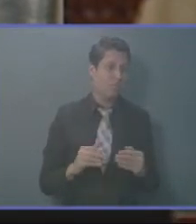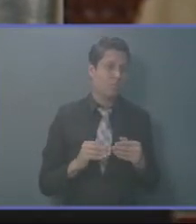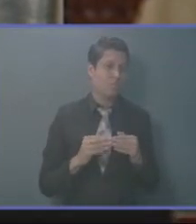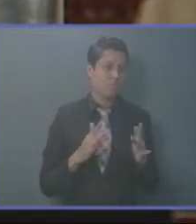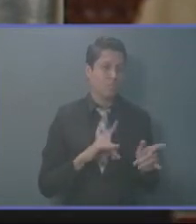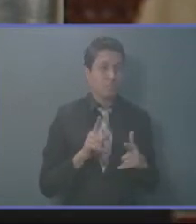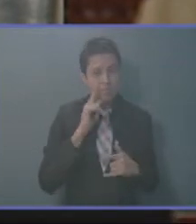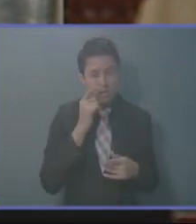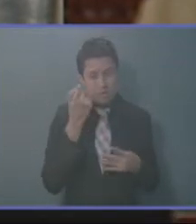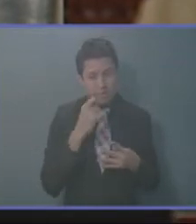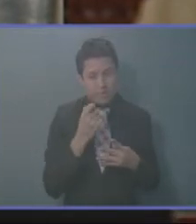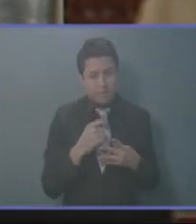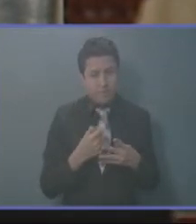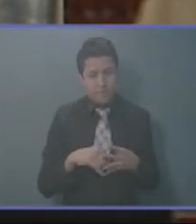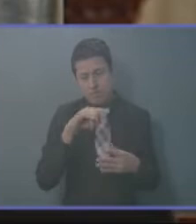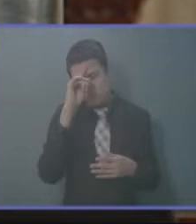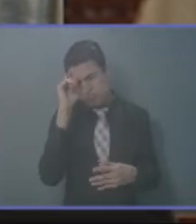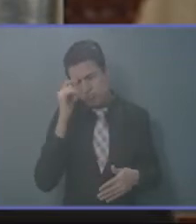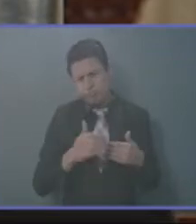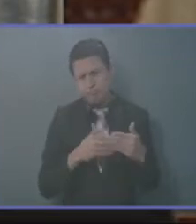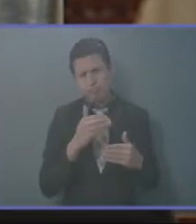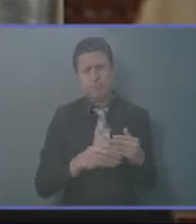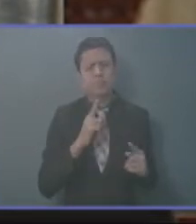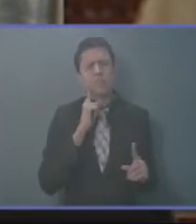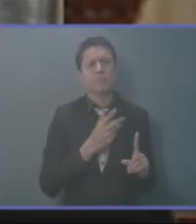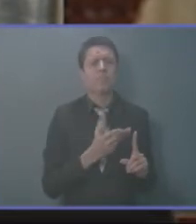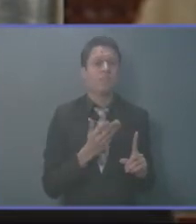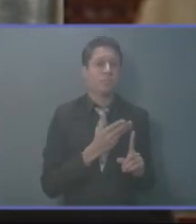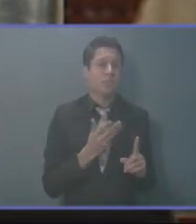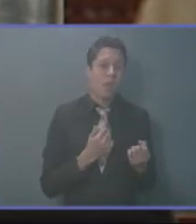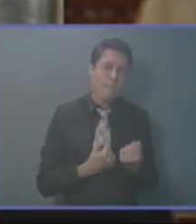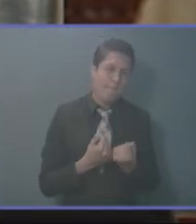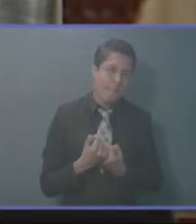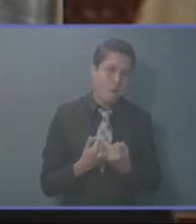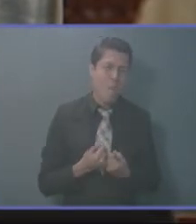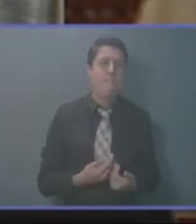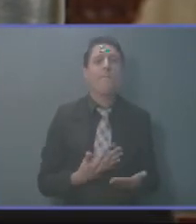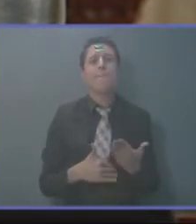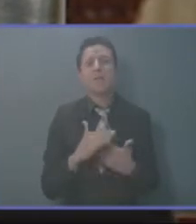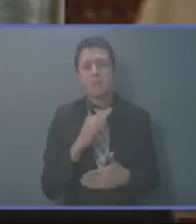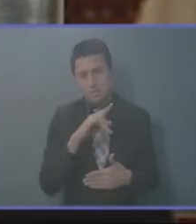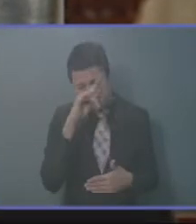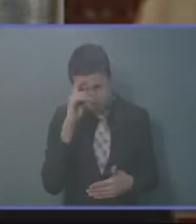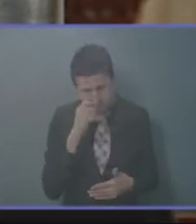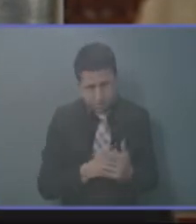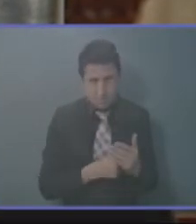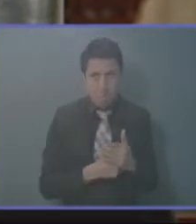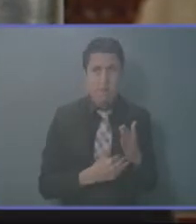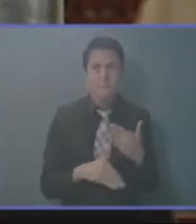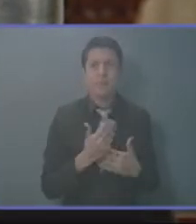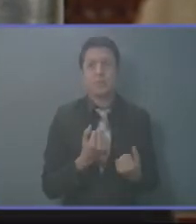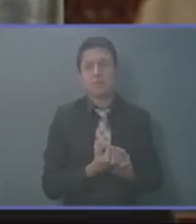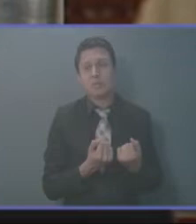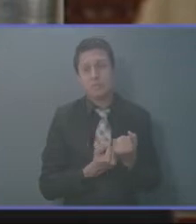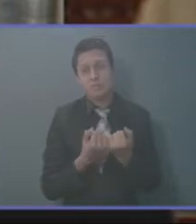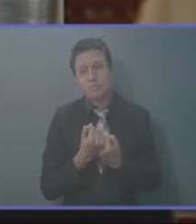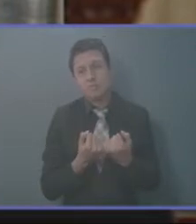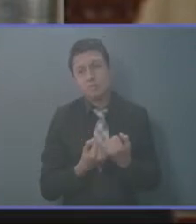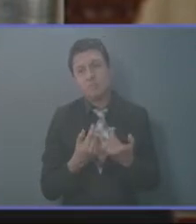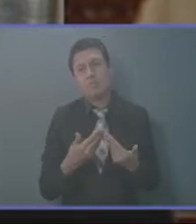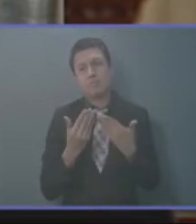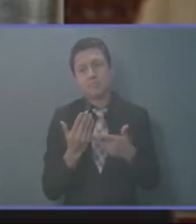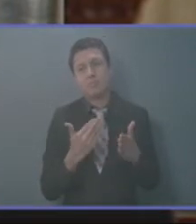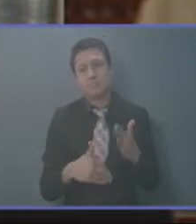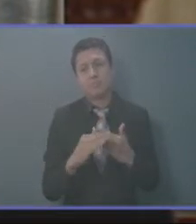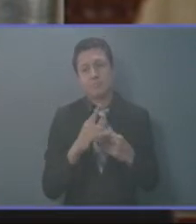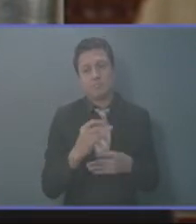encuentra evaluando diferentes mecanismos con el objeto de atender mayores beneficios al sector de profesionales de la salud, sin que por ello se descuide y